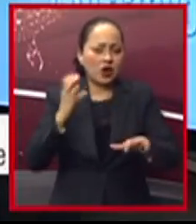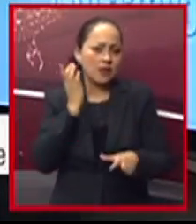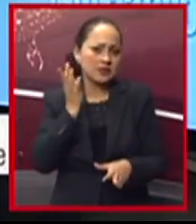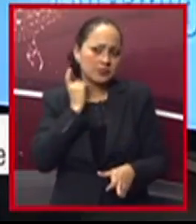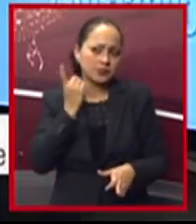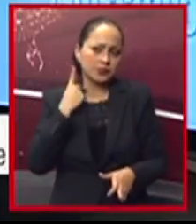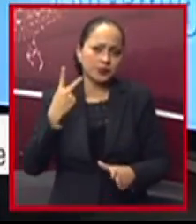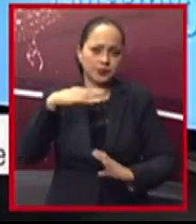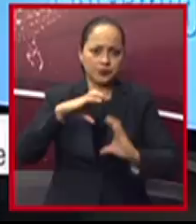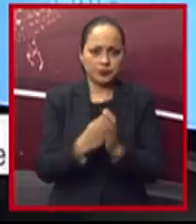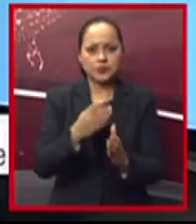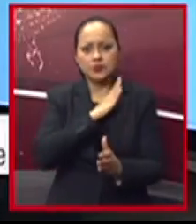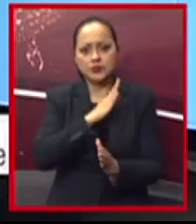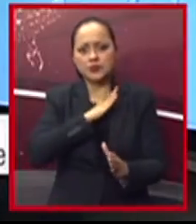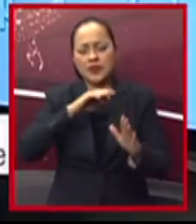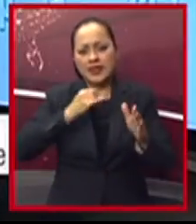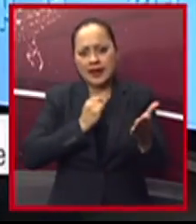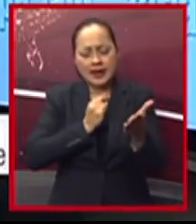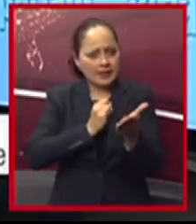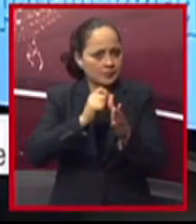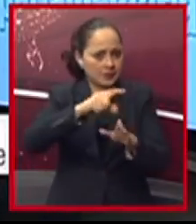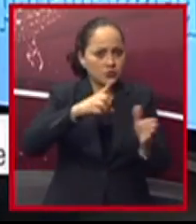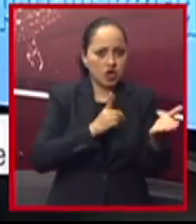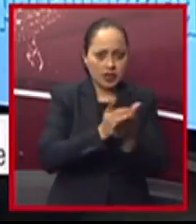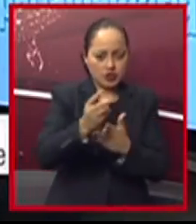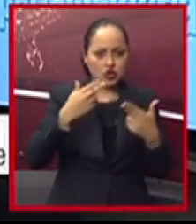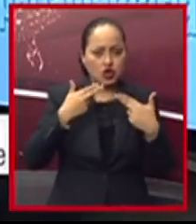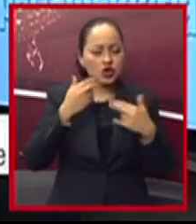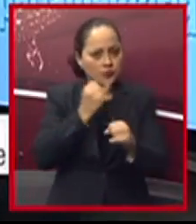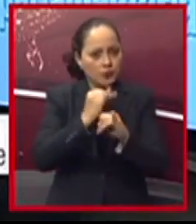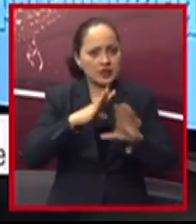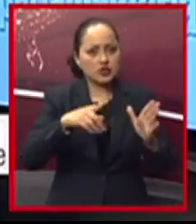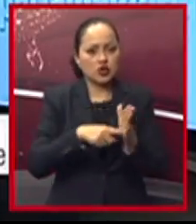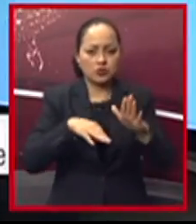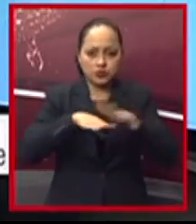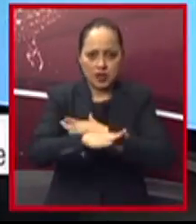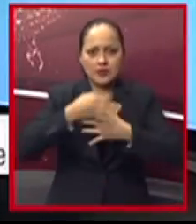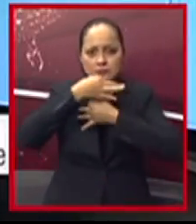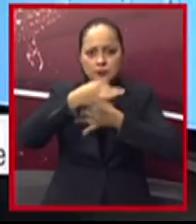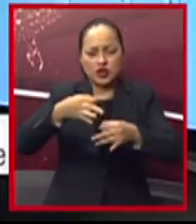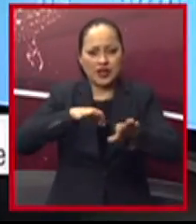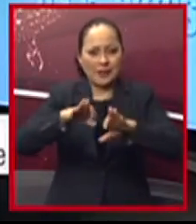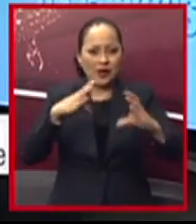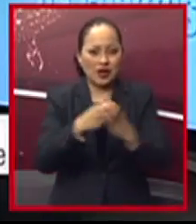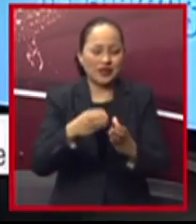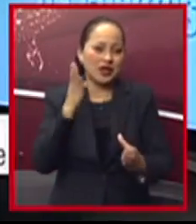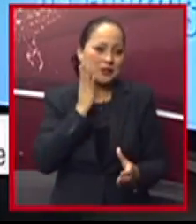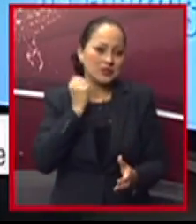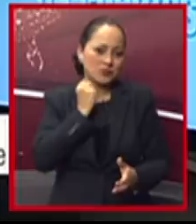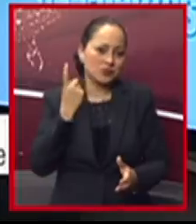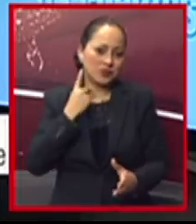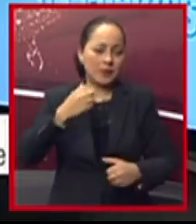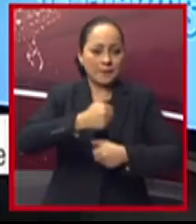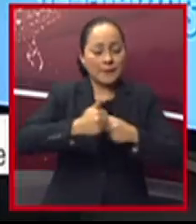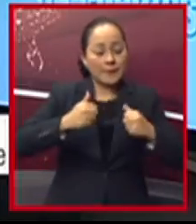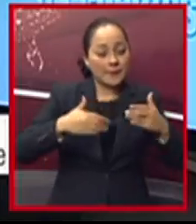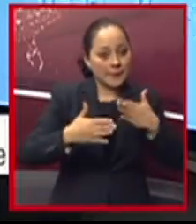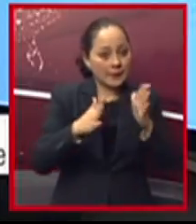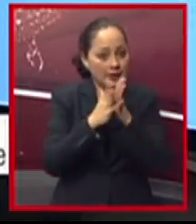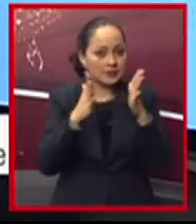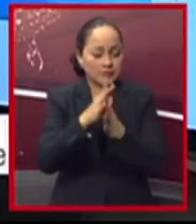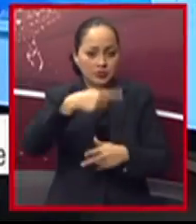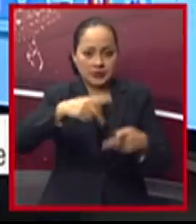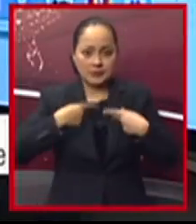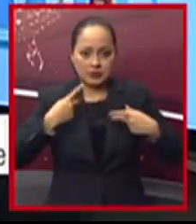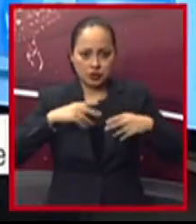ensayos podrán incluir temas como el derecho a la información, accesibilidad y difusión del trabajo legislativo, participación ciudadana y rendición de